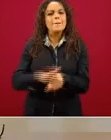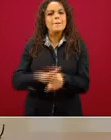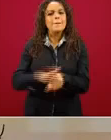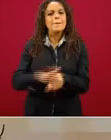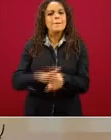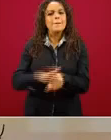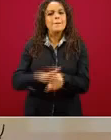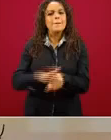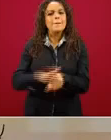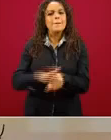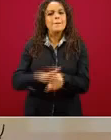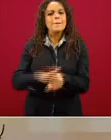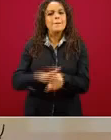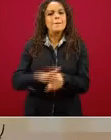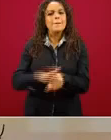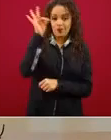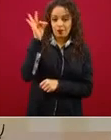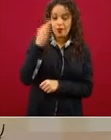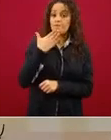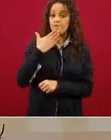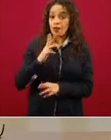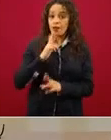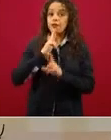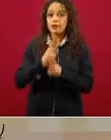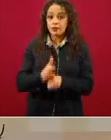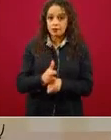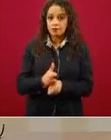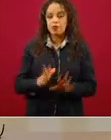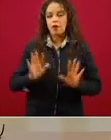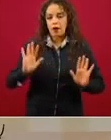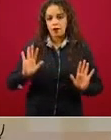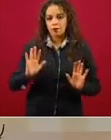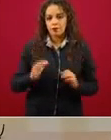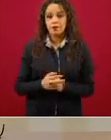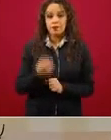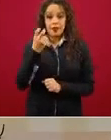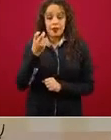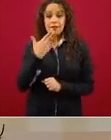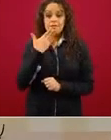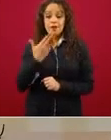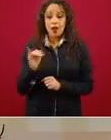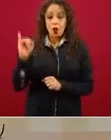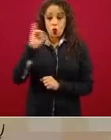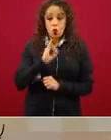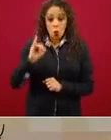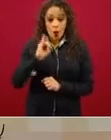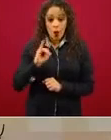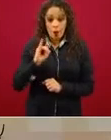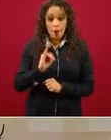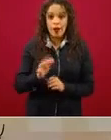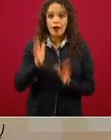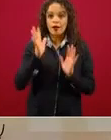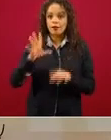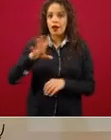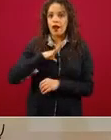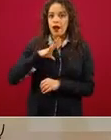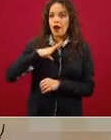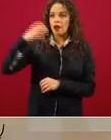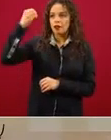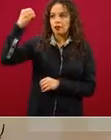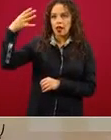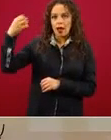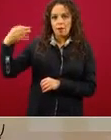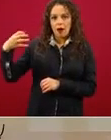encontráramos la respuesta. De tal suerte que el jueves nosotros ya tendríamos el semáforo con la opinión